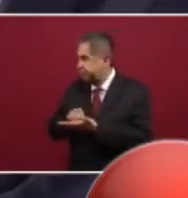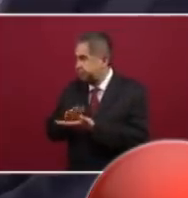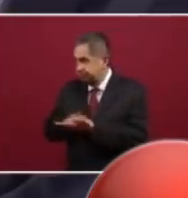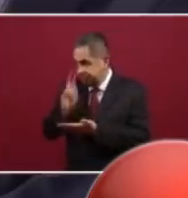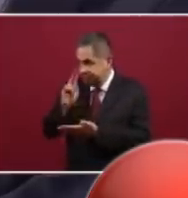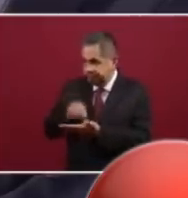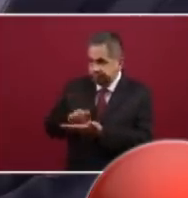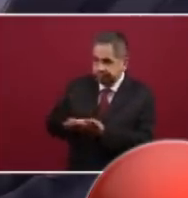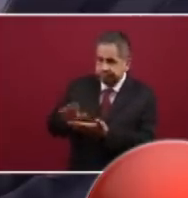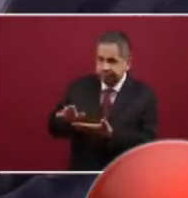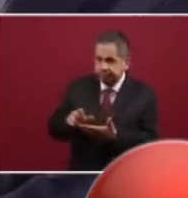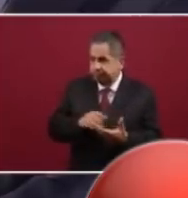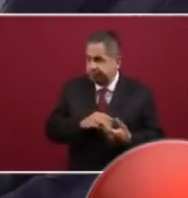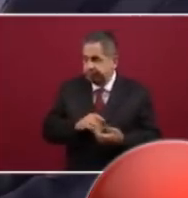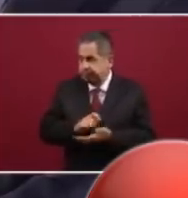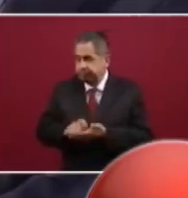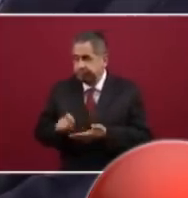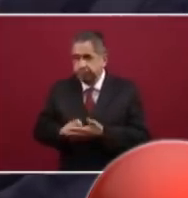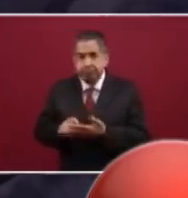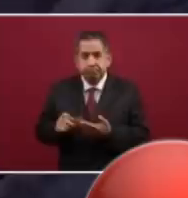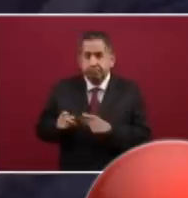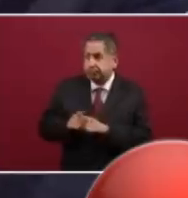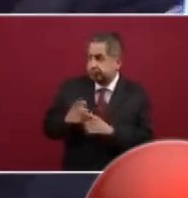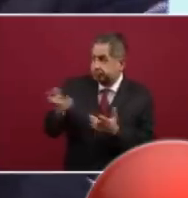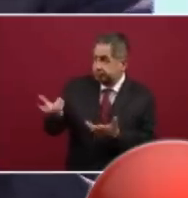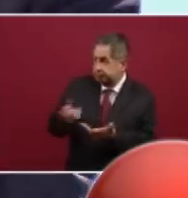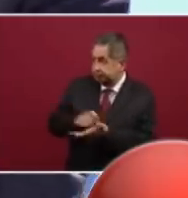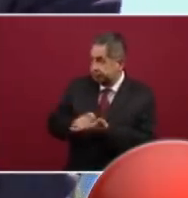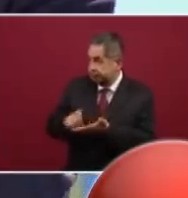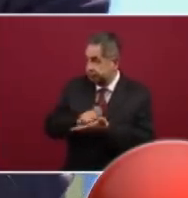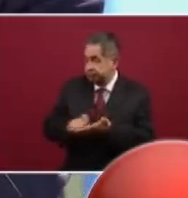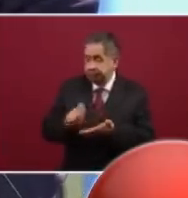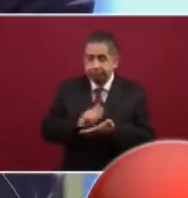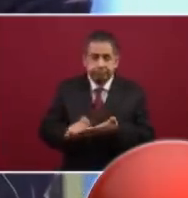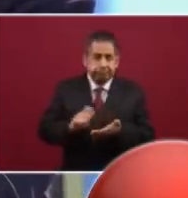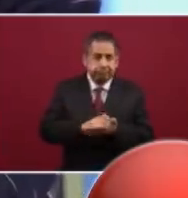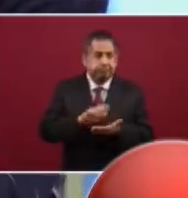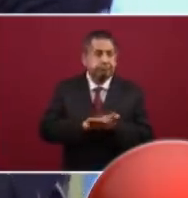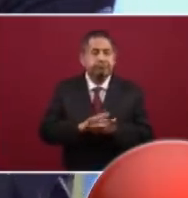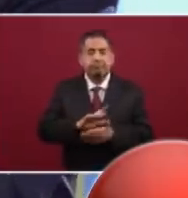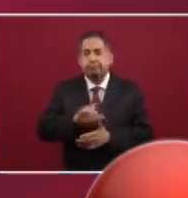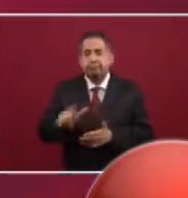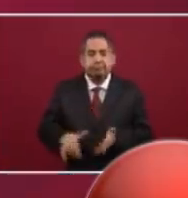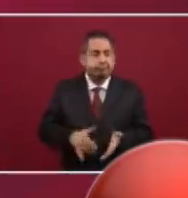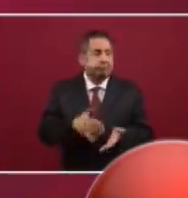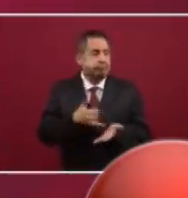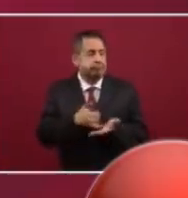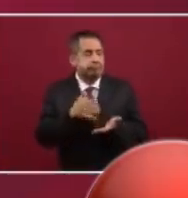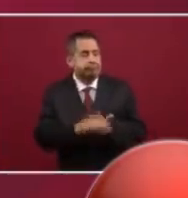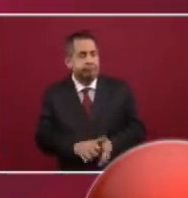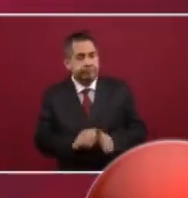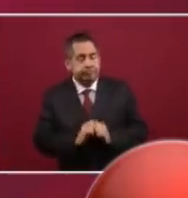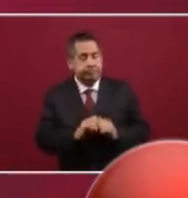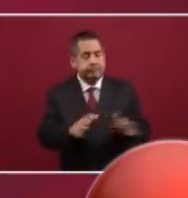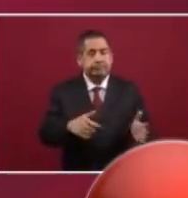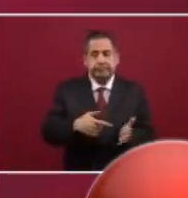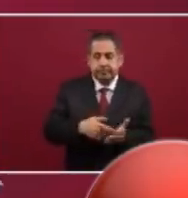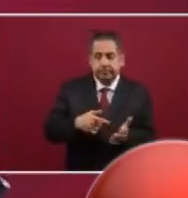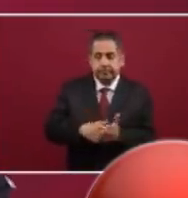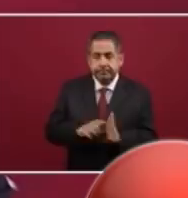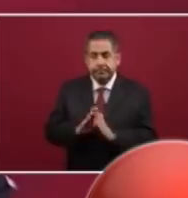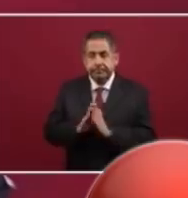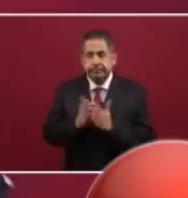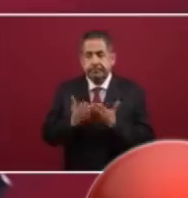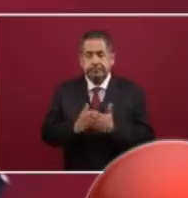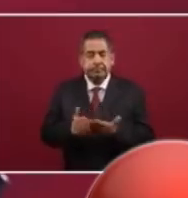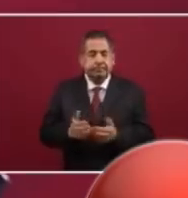se hizo casi al mismo tiempo que se llevaban a cabo los enfrentamientos, es el libro